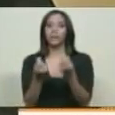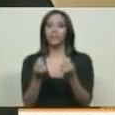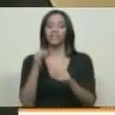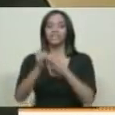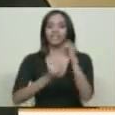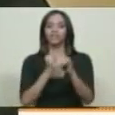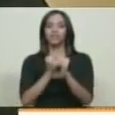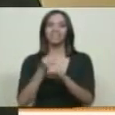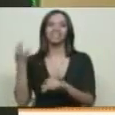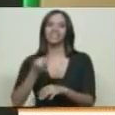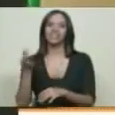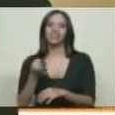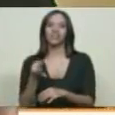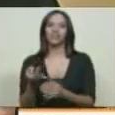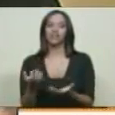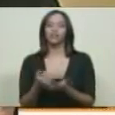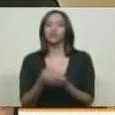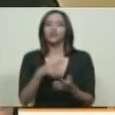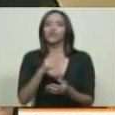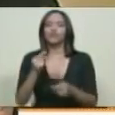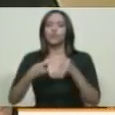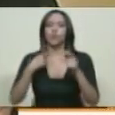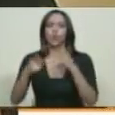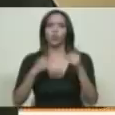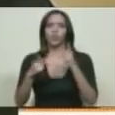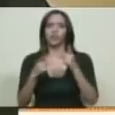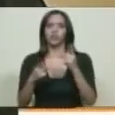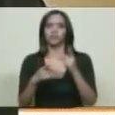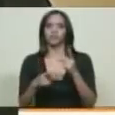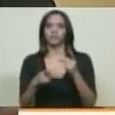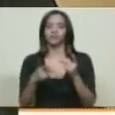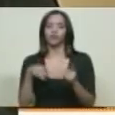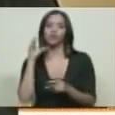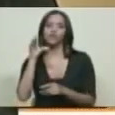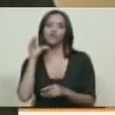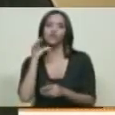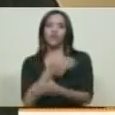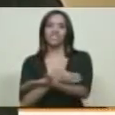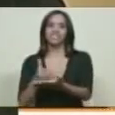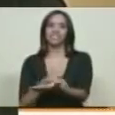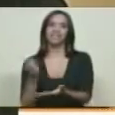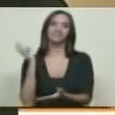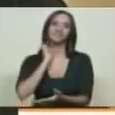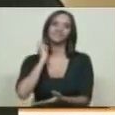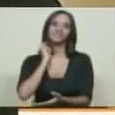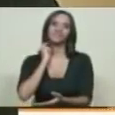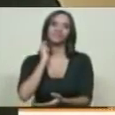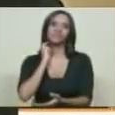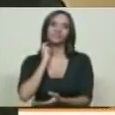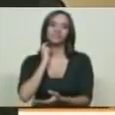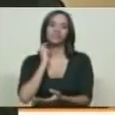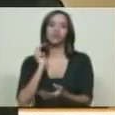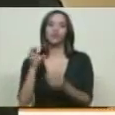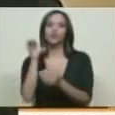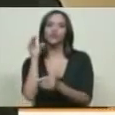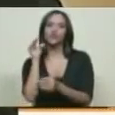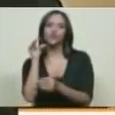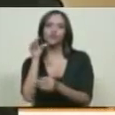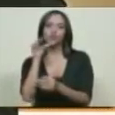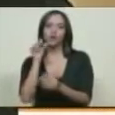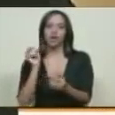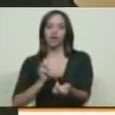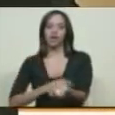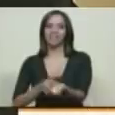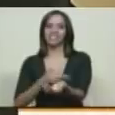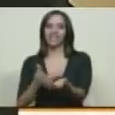realmente no son productivos, son chupadores de sangre. Siempre han chupado a Venezuela, siempre,